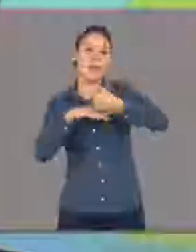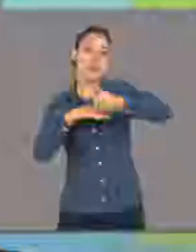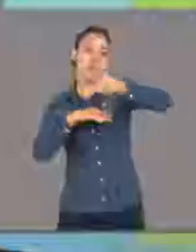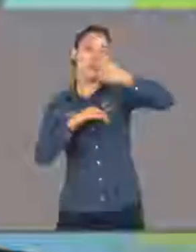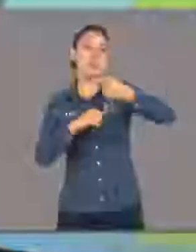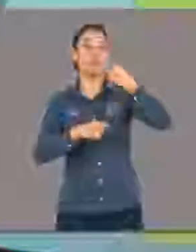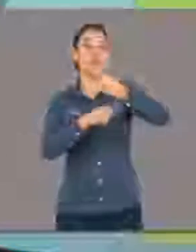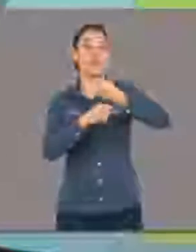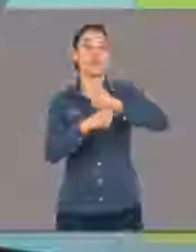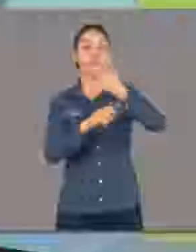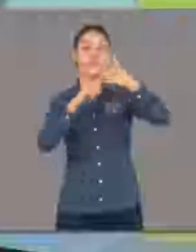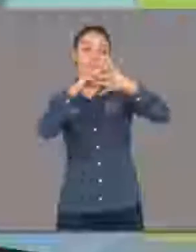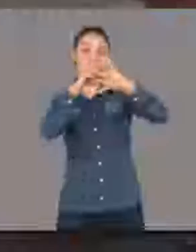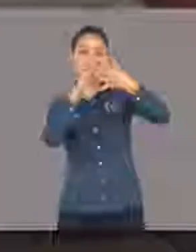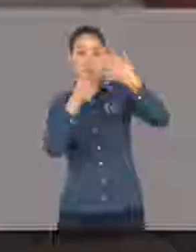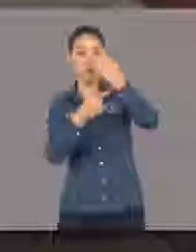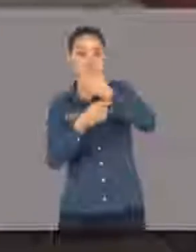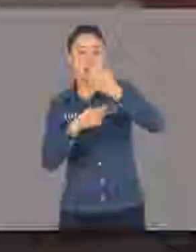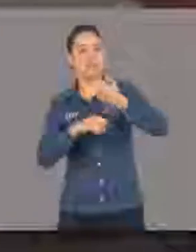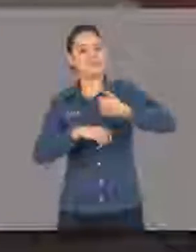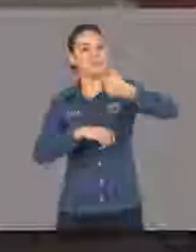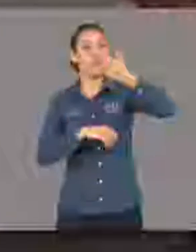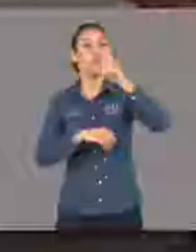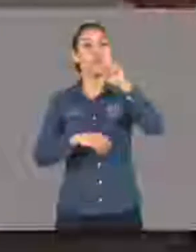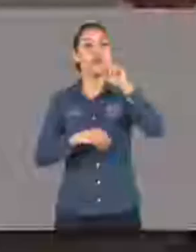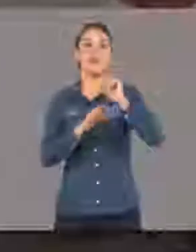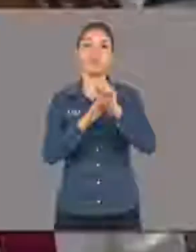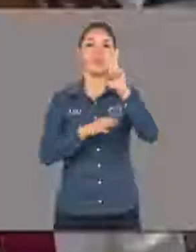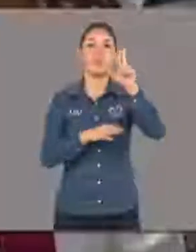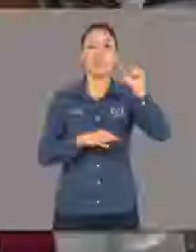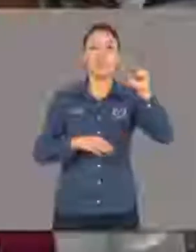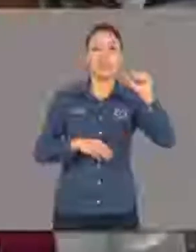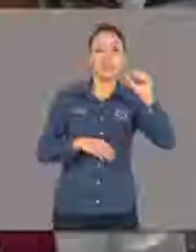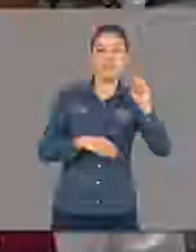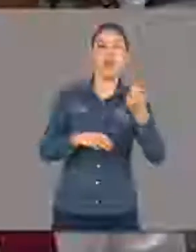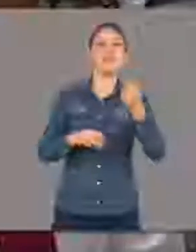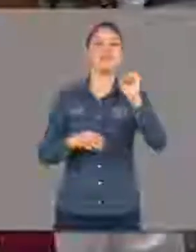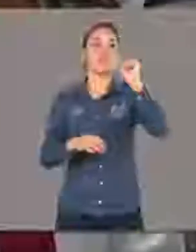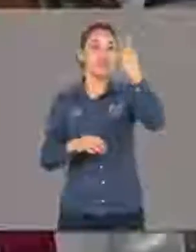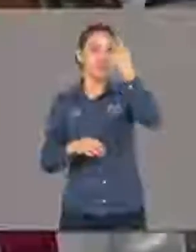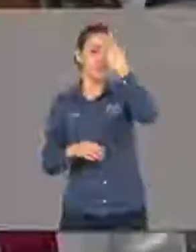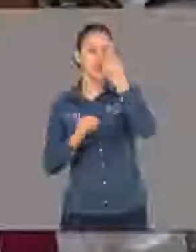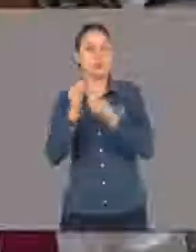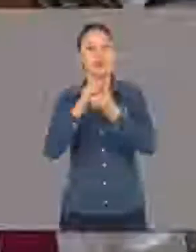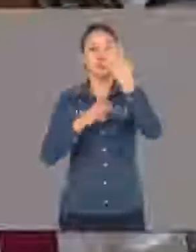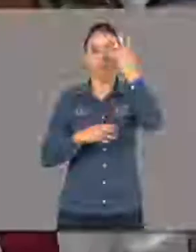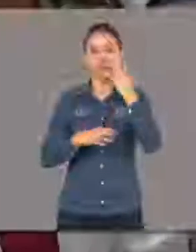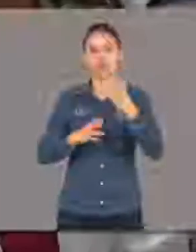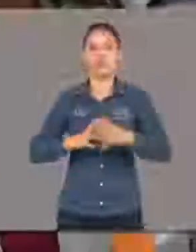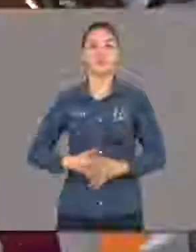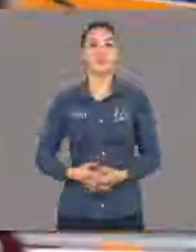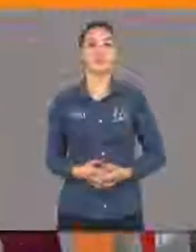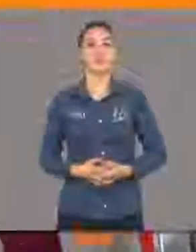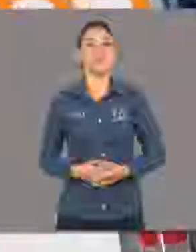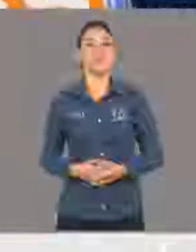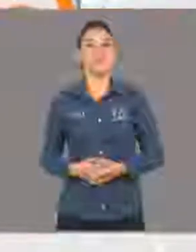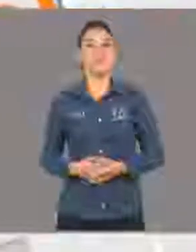de las primeras cinco escuelas a nivel nacional en este rubro con instituciones como la UNAM y las autónomas de San Luis Potosí y de Nuevo León